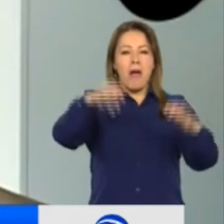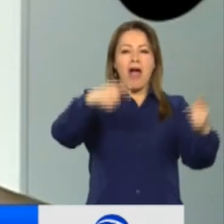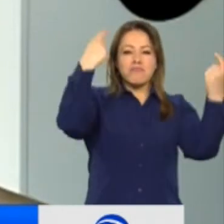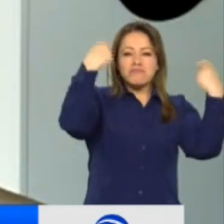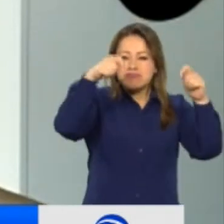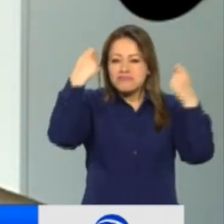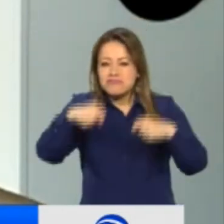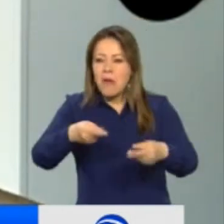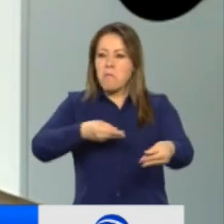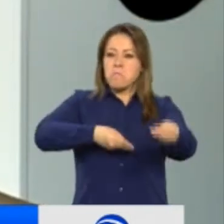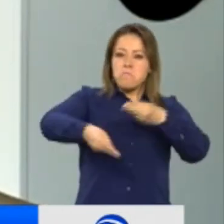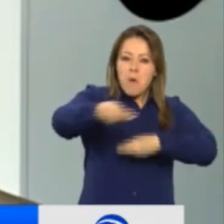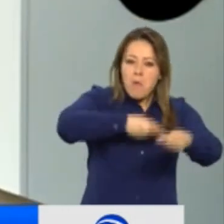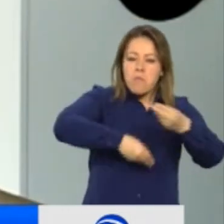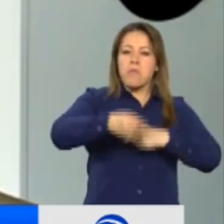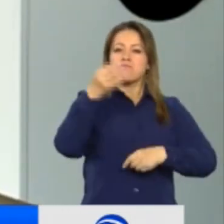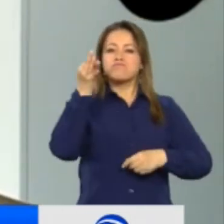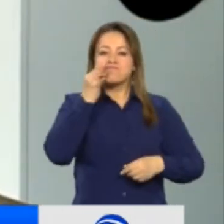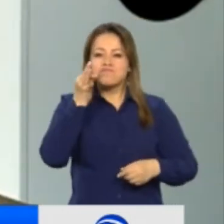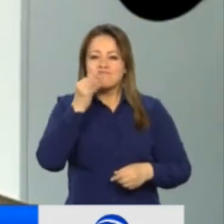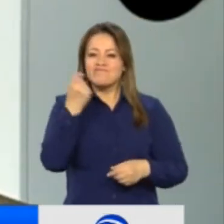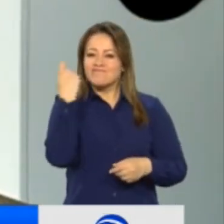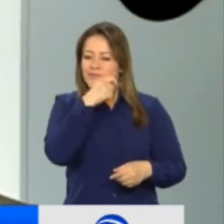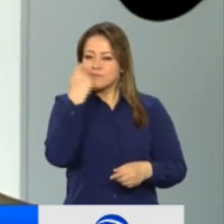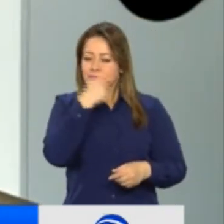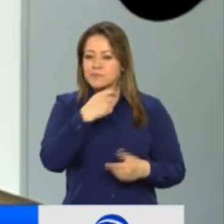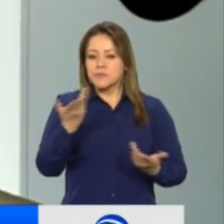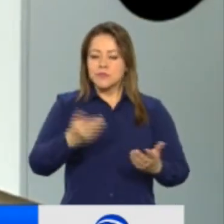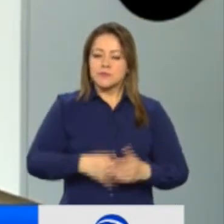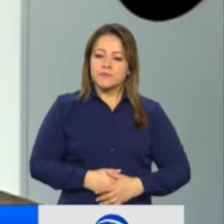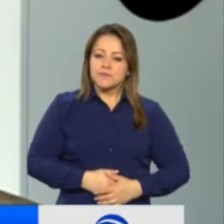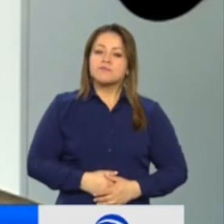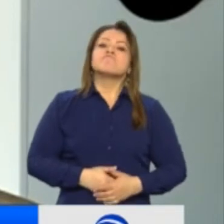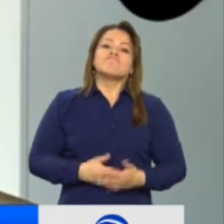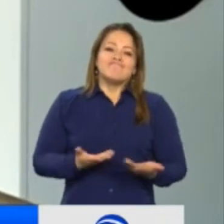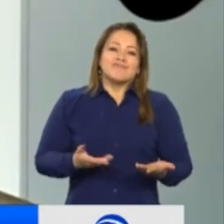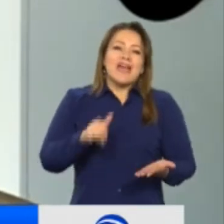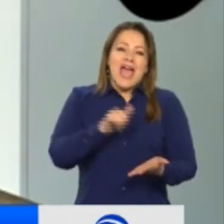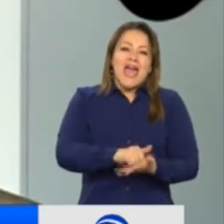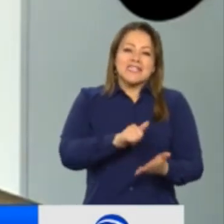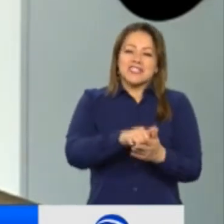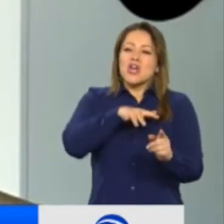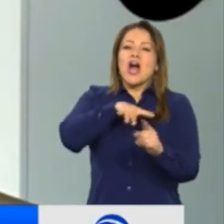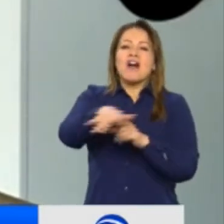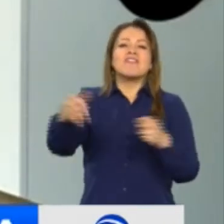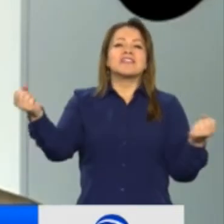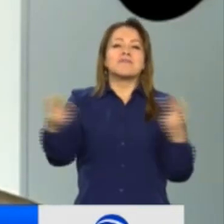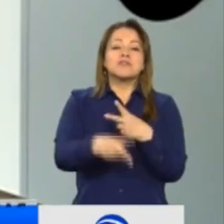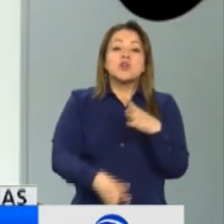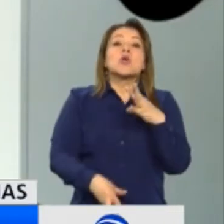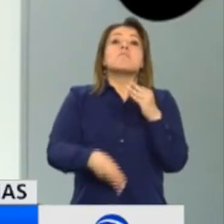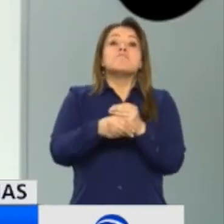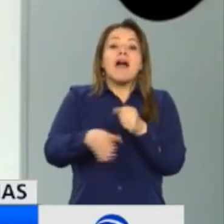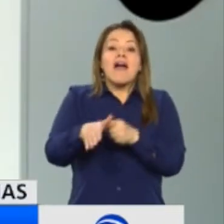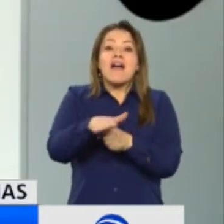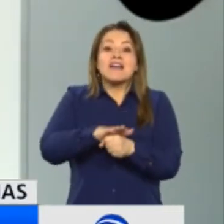cobro. Y desafortunadamente, con las problemáticas sociales que ha habido en el puerto petrolero,